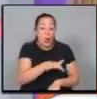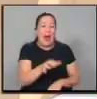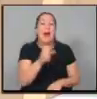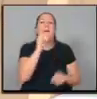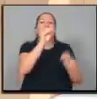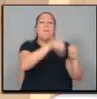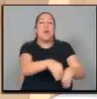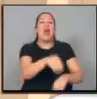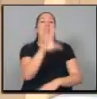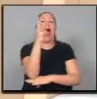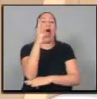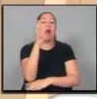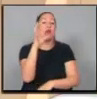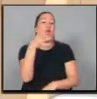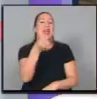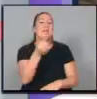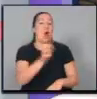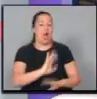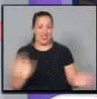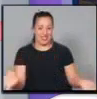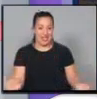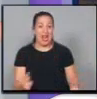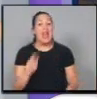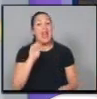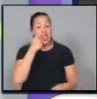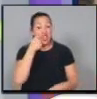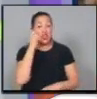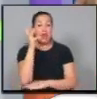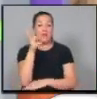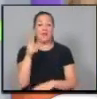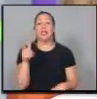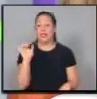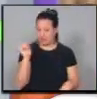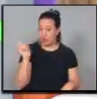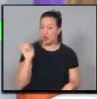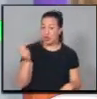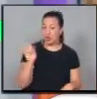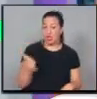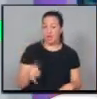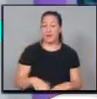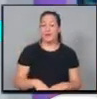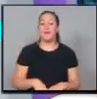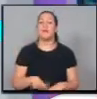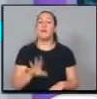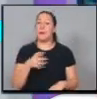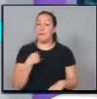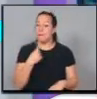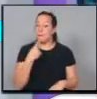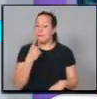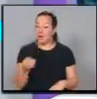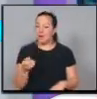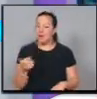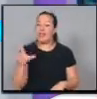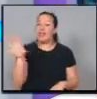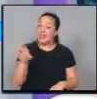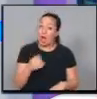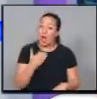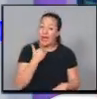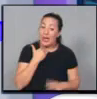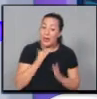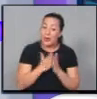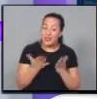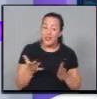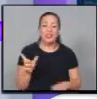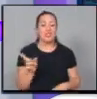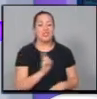el negocio. Es un gran negocio. Y es lindo árbol. Sí, lindo árbol. Muy lindo. Una consulta. No,